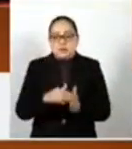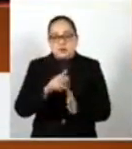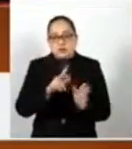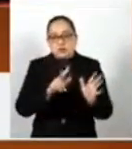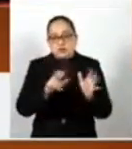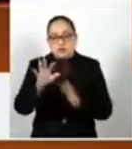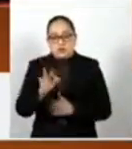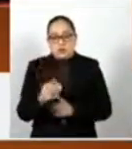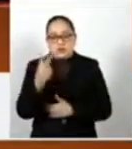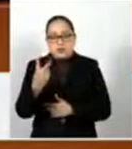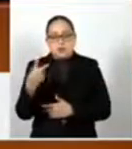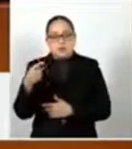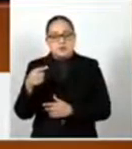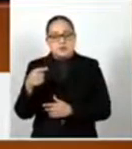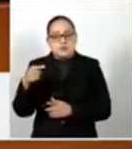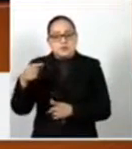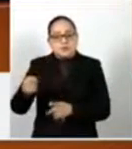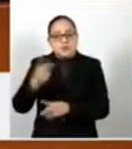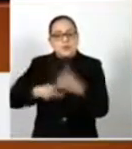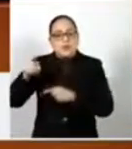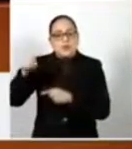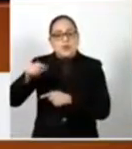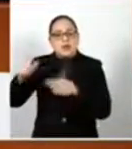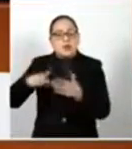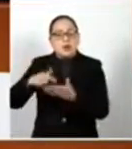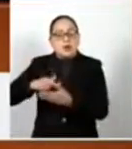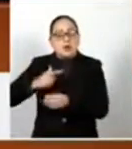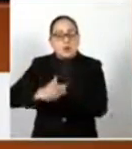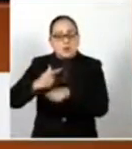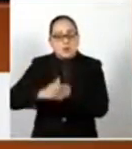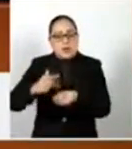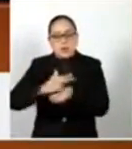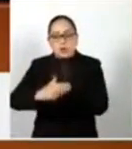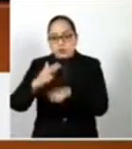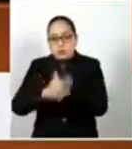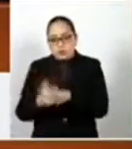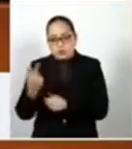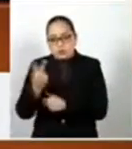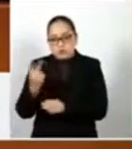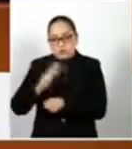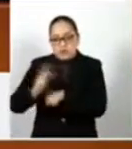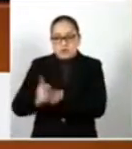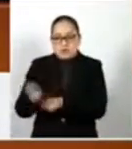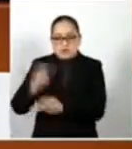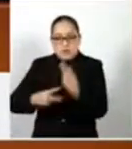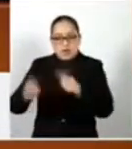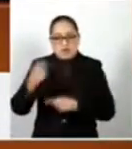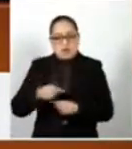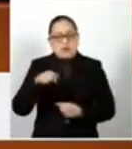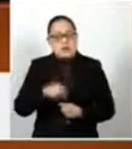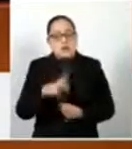6842, principalmente provenientes de Guatemala y Honduras. La realidad